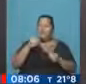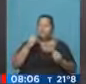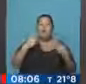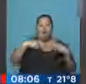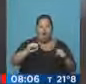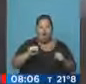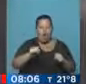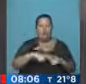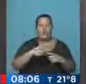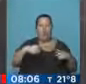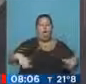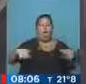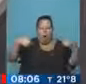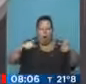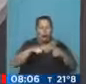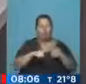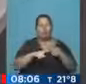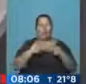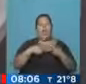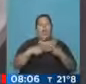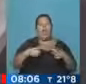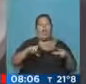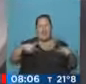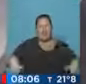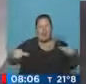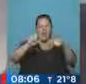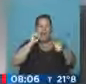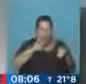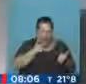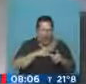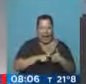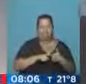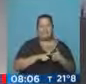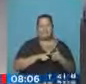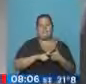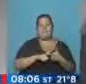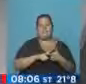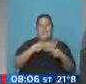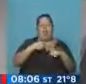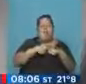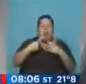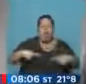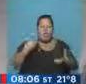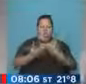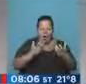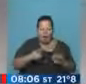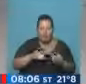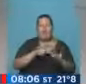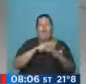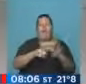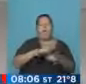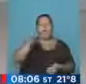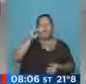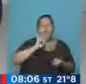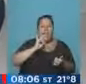encontraron una olla, encontraron una garrafa con utensilios de cocina, encontraron botellas